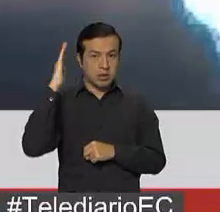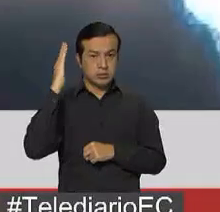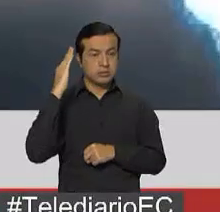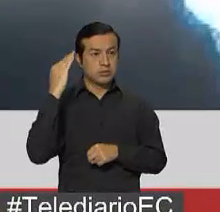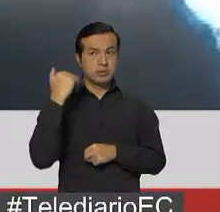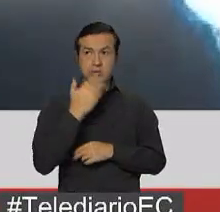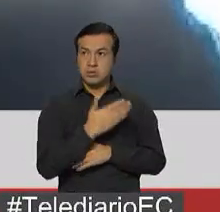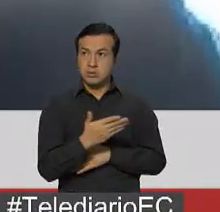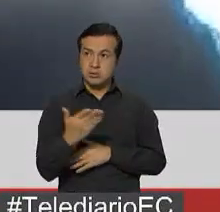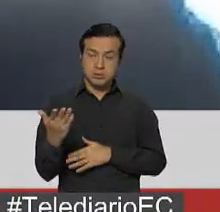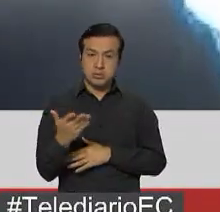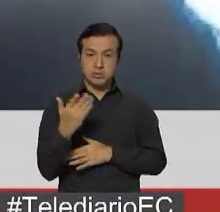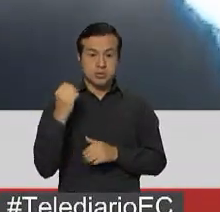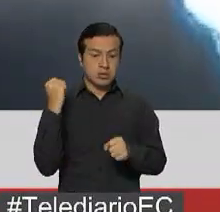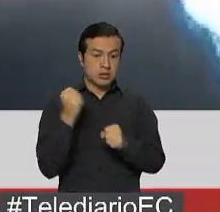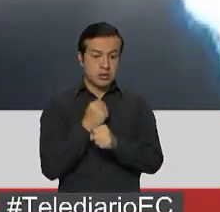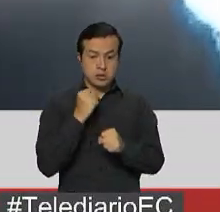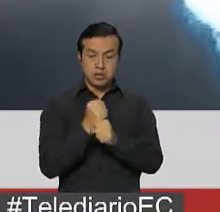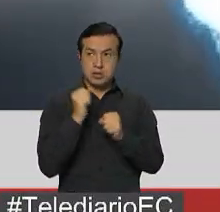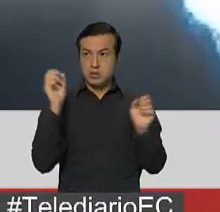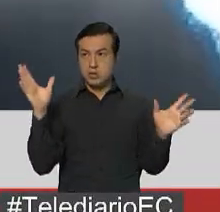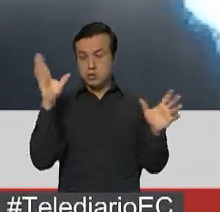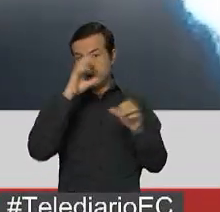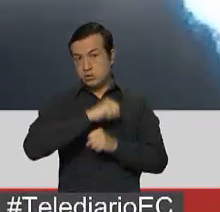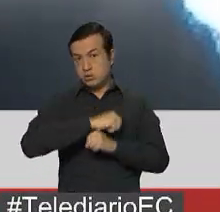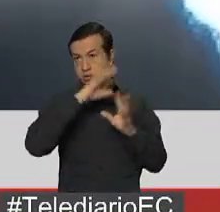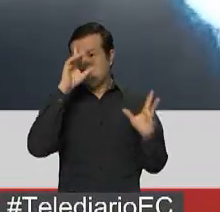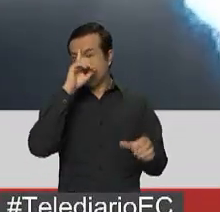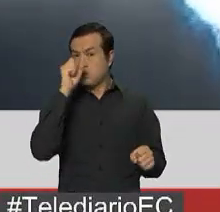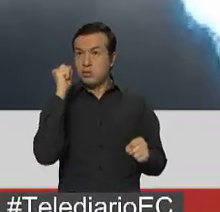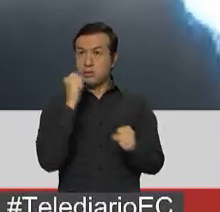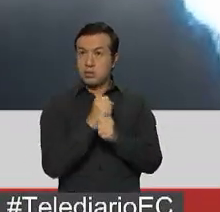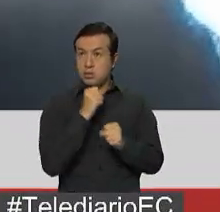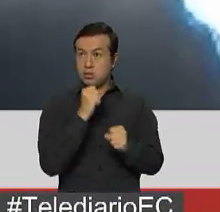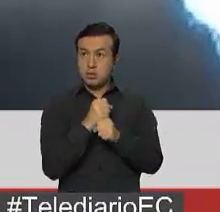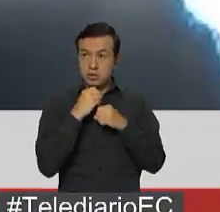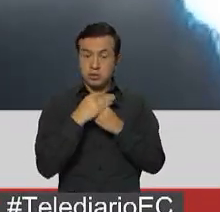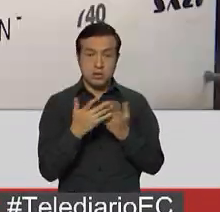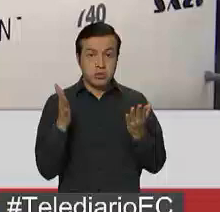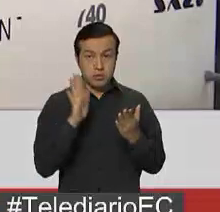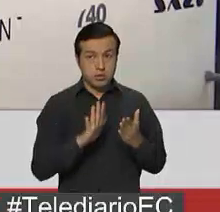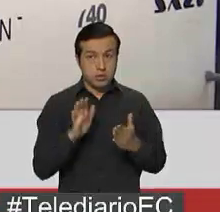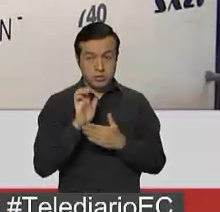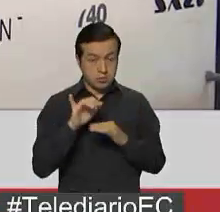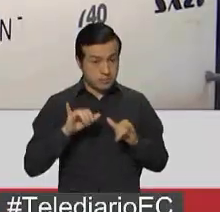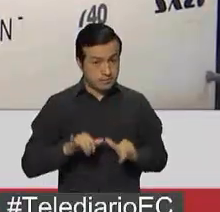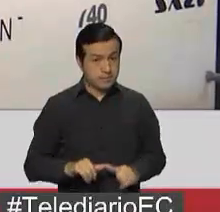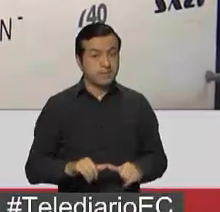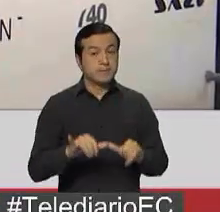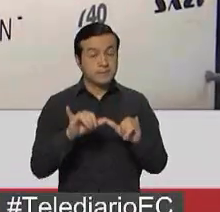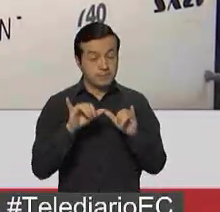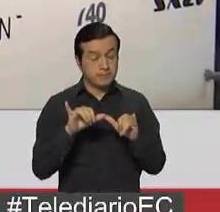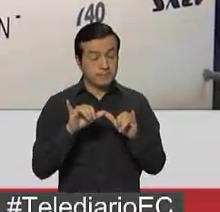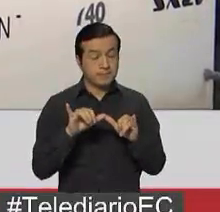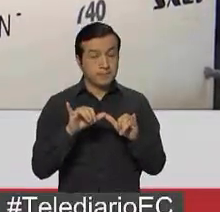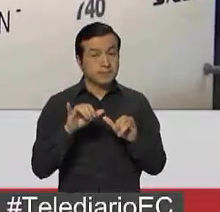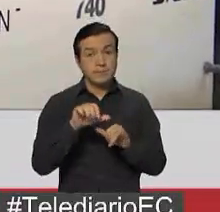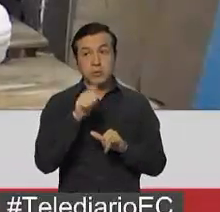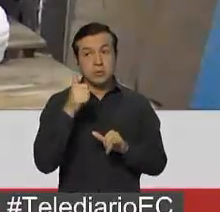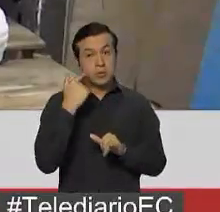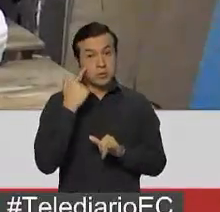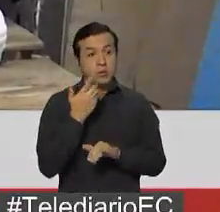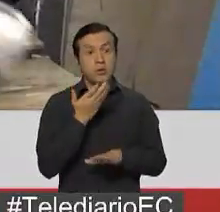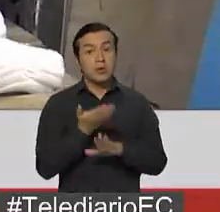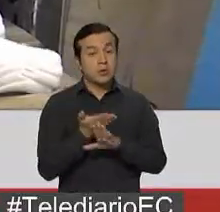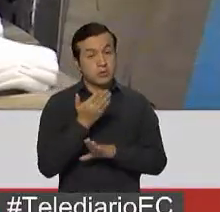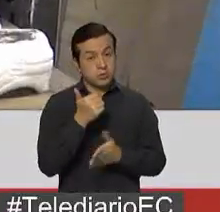tratar de trabajar 24 horas no va a ser competitivo como país y es granados pone como otra salida